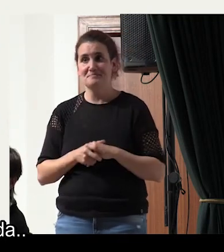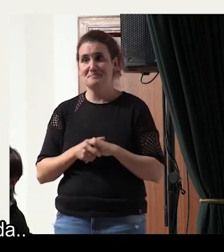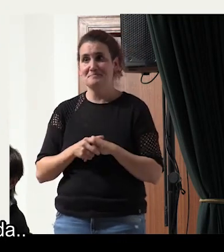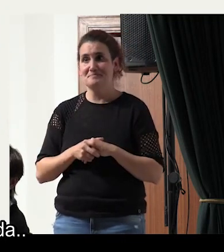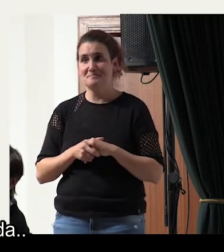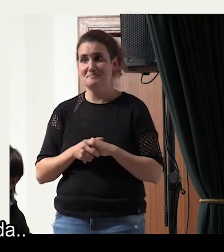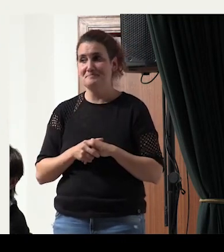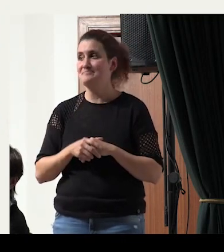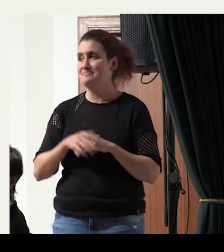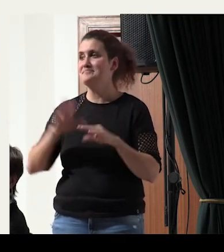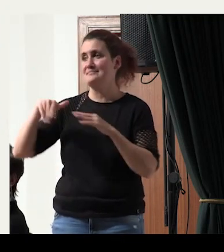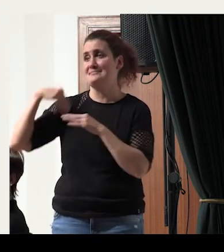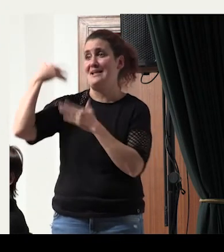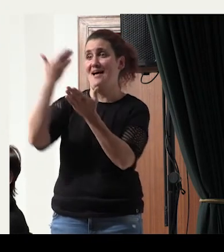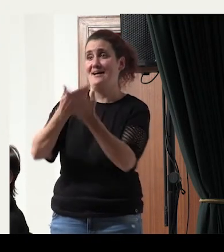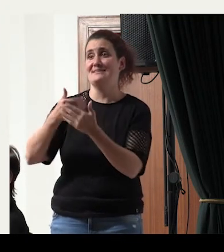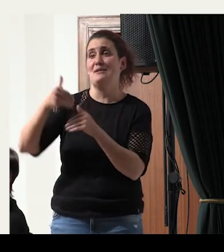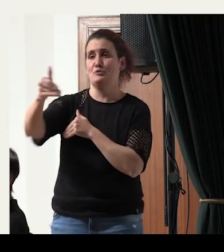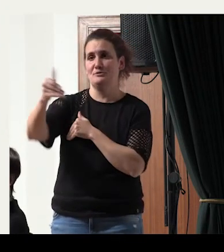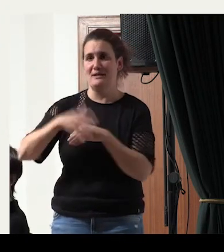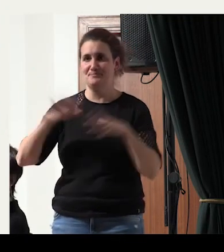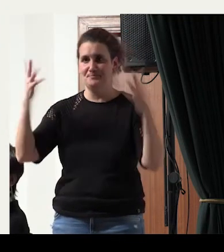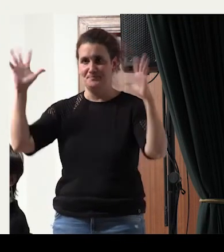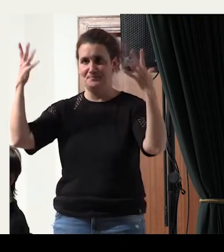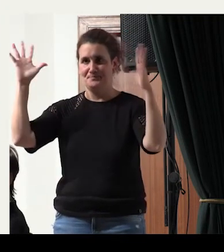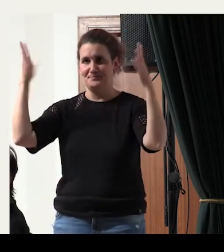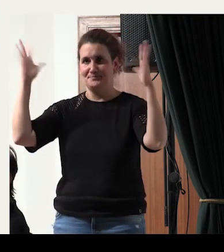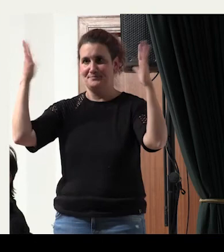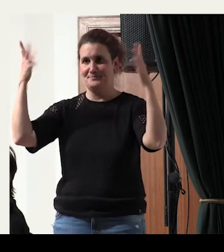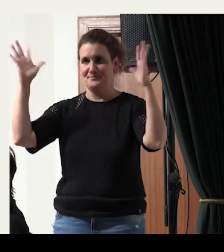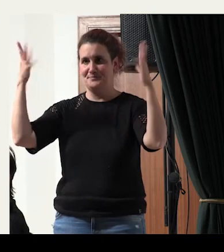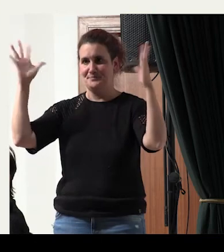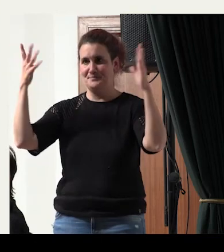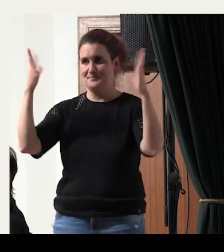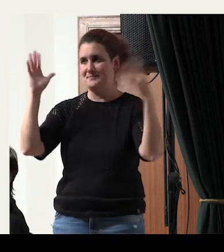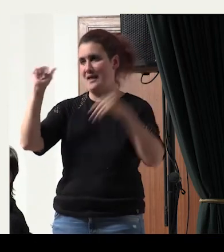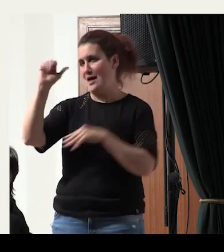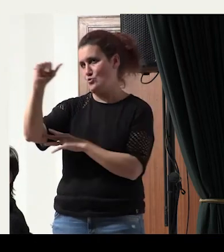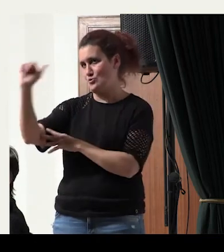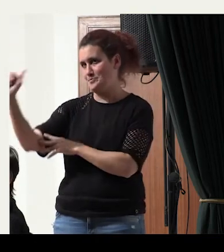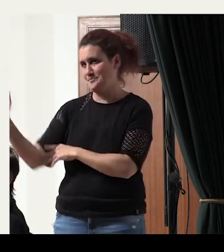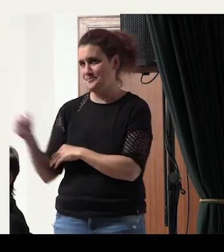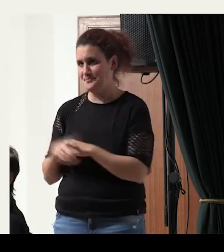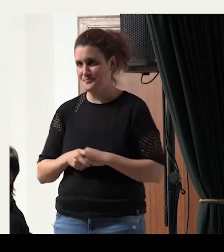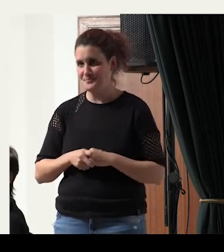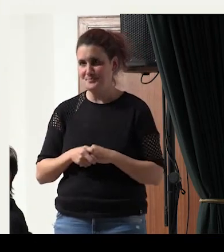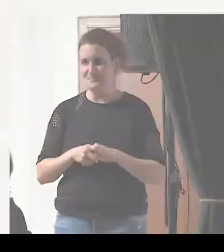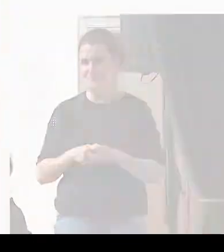y nada. Hasta la próxima. Agur.